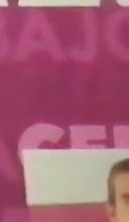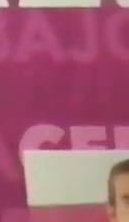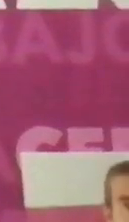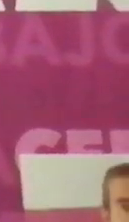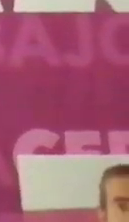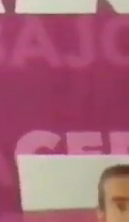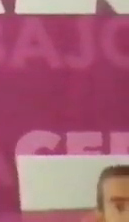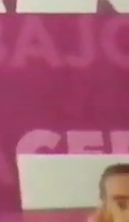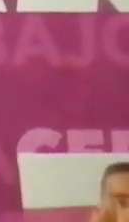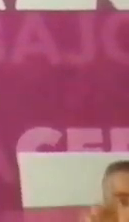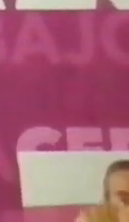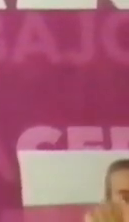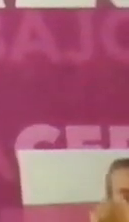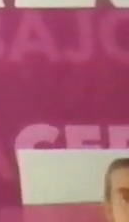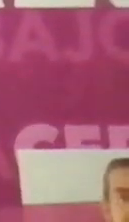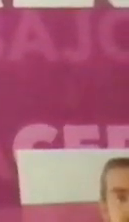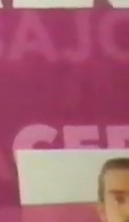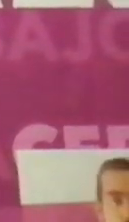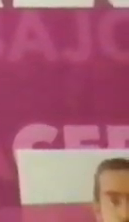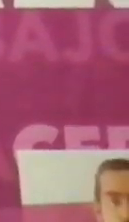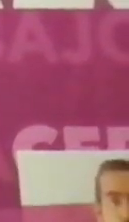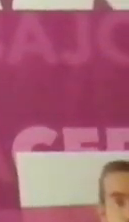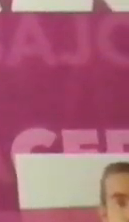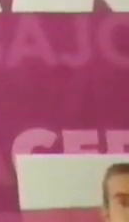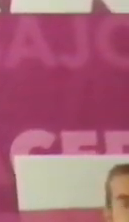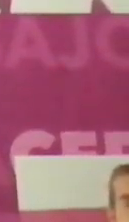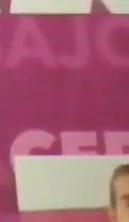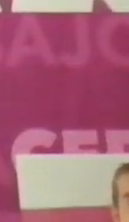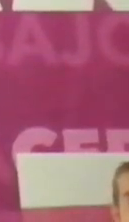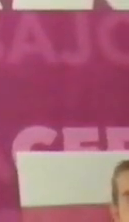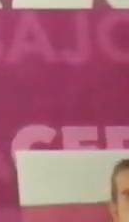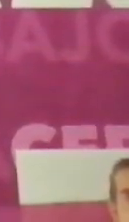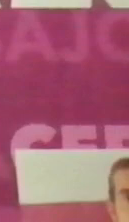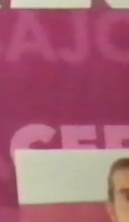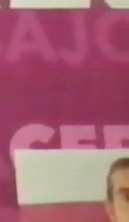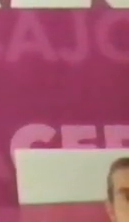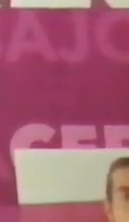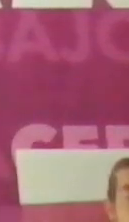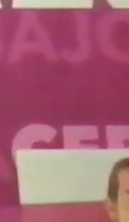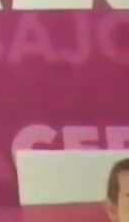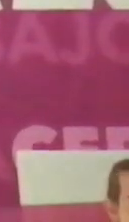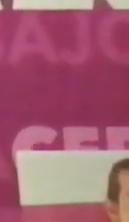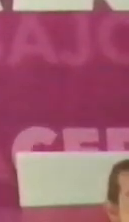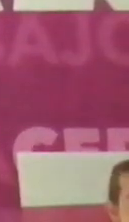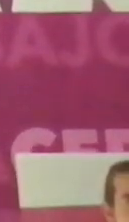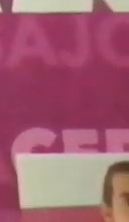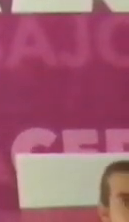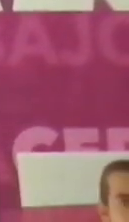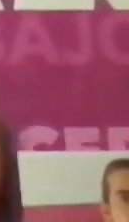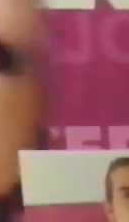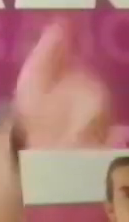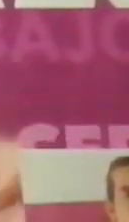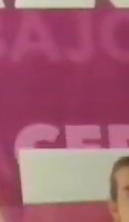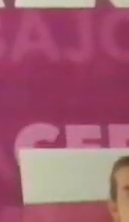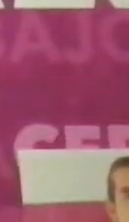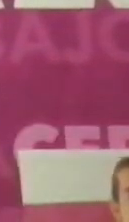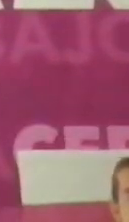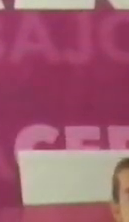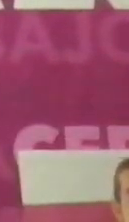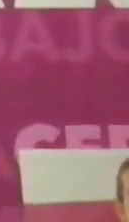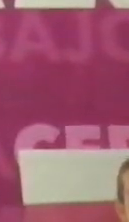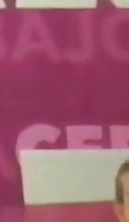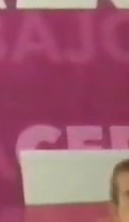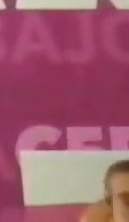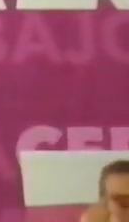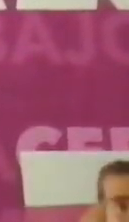Vara. Y sobre el tema avanzamos, y ya saben, las preguntas generales para el presidente municipal hasta el término